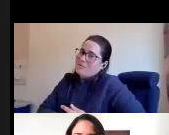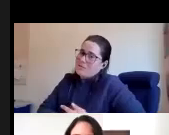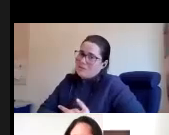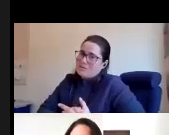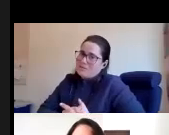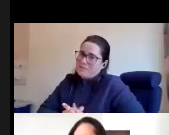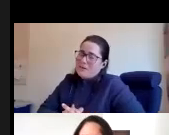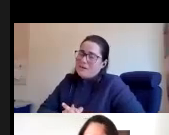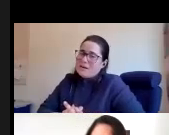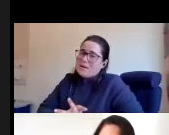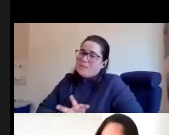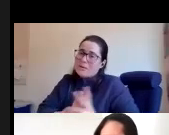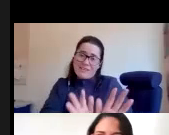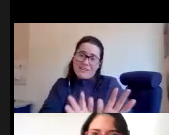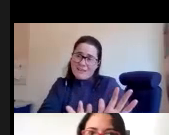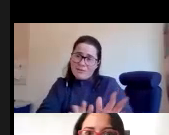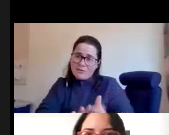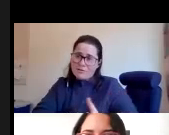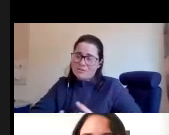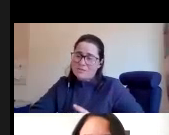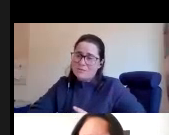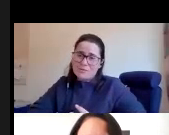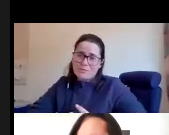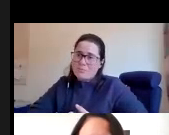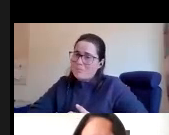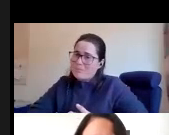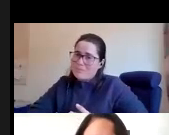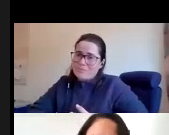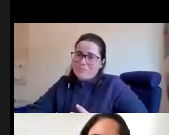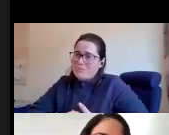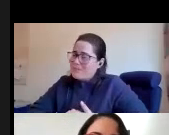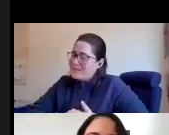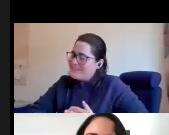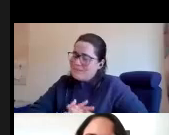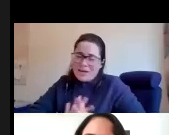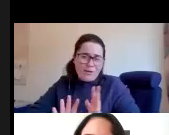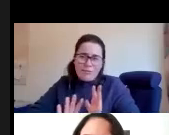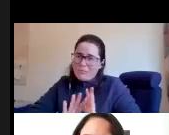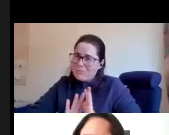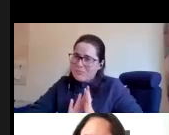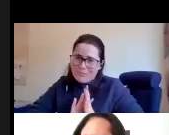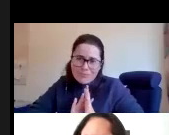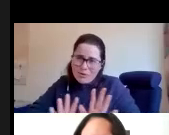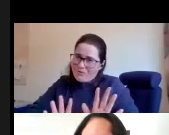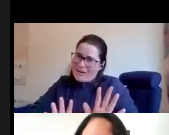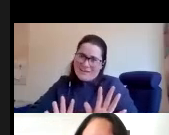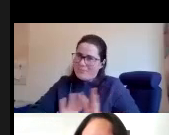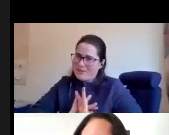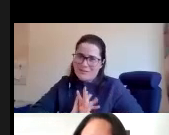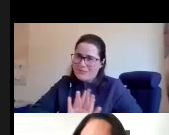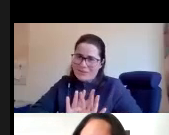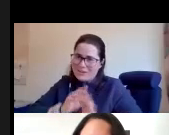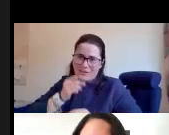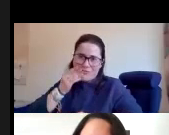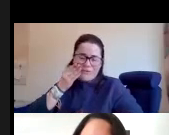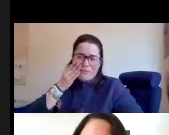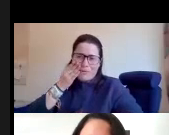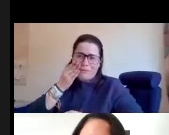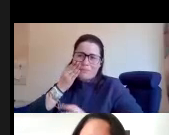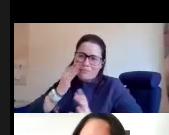largos y de mucha inversión. Por decirles algo, nosotros hicimos un estimado muy bagre, porque no